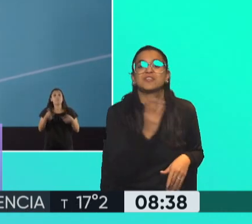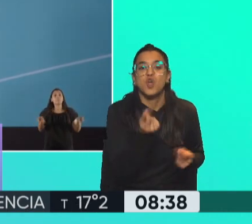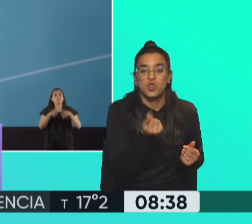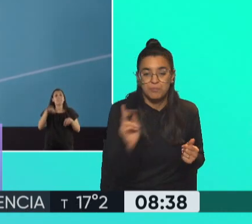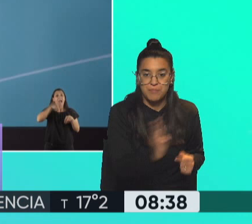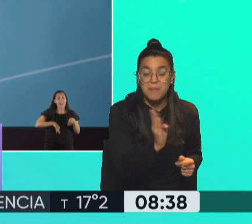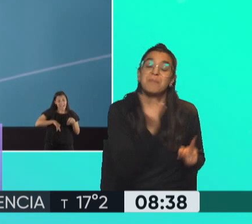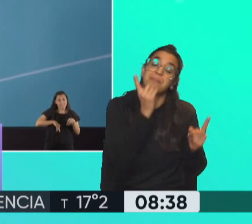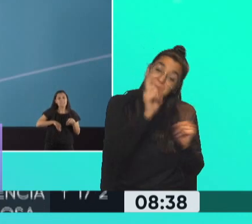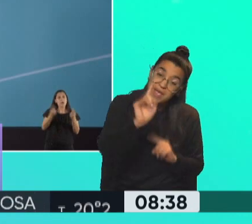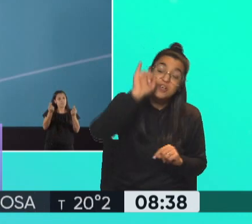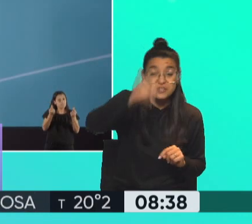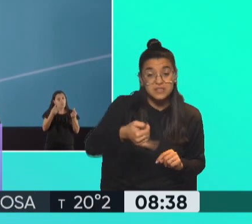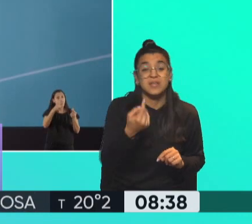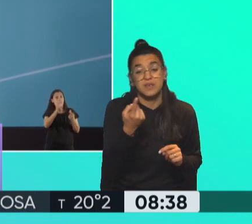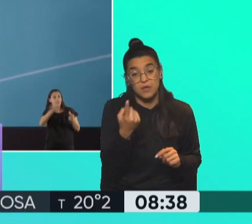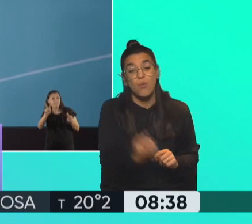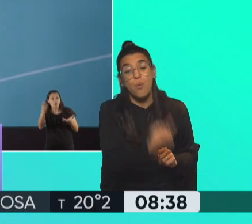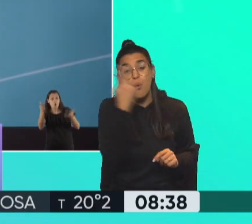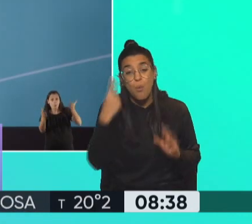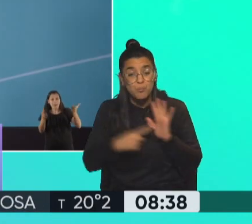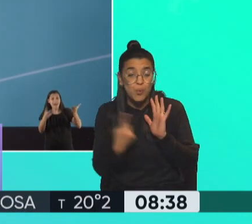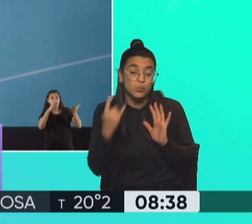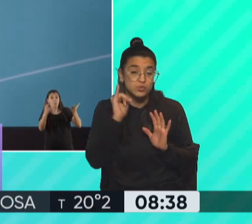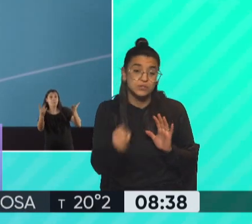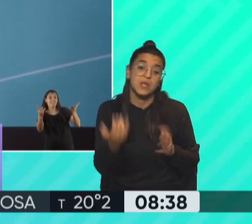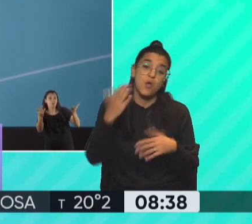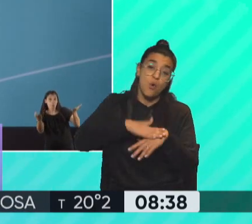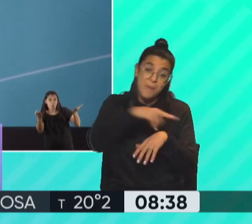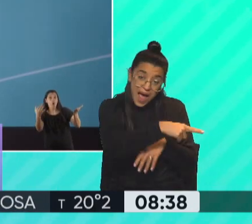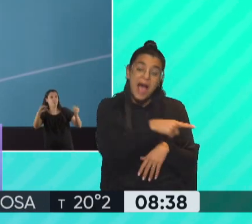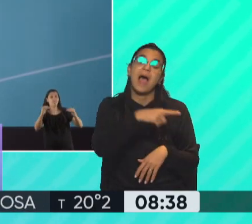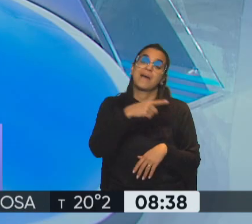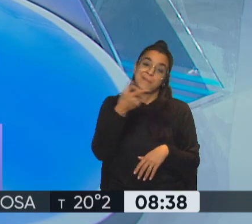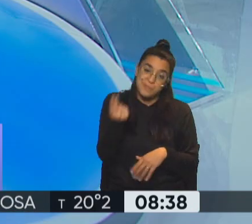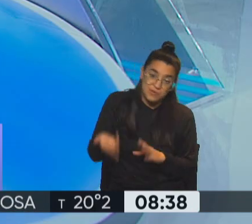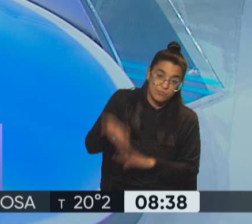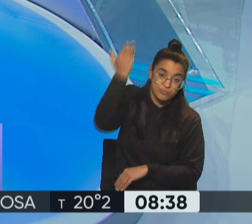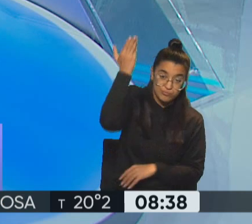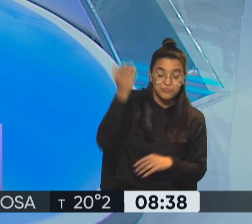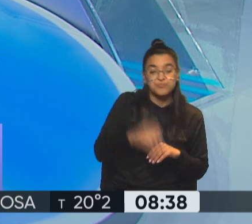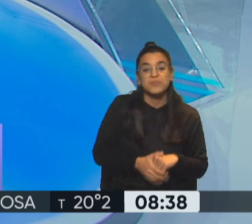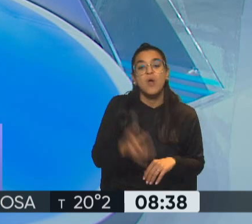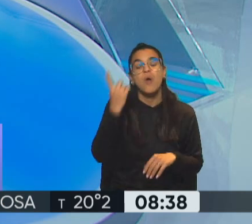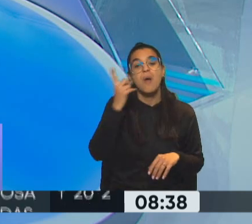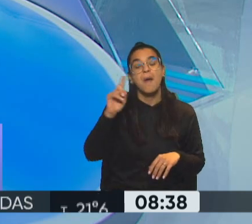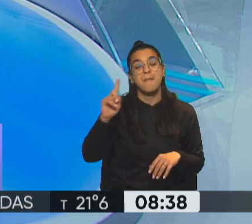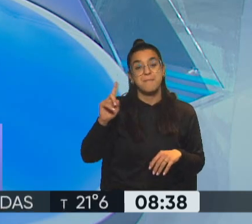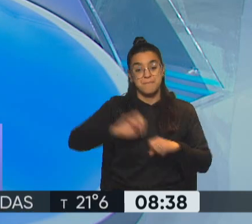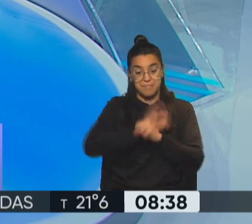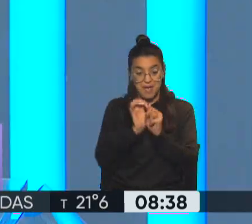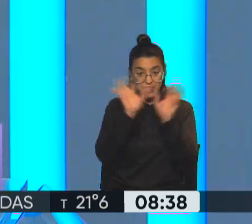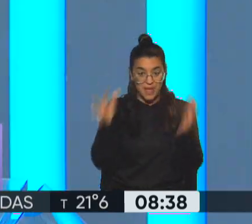pero es una de las razones por las cuales los precios reaccionan. Cuando la pandemia